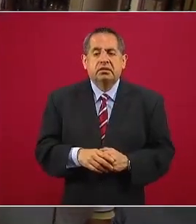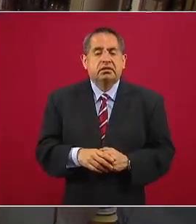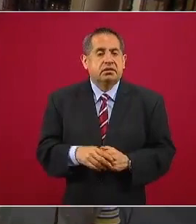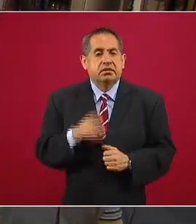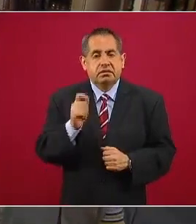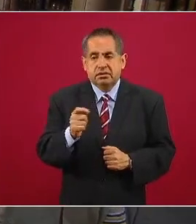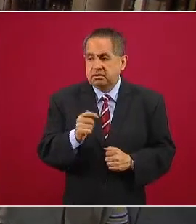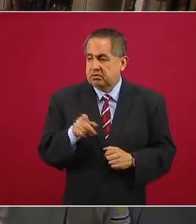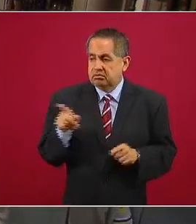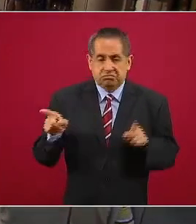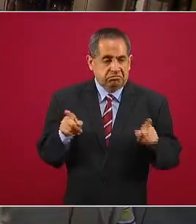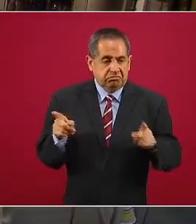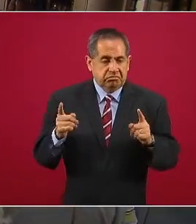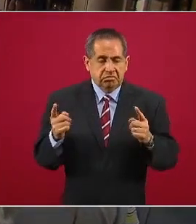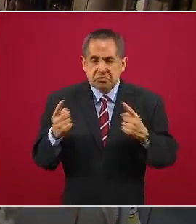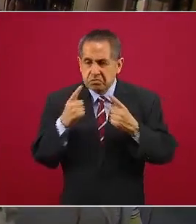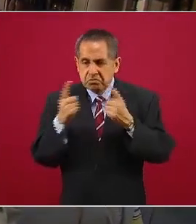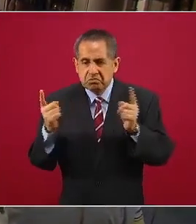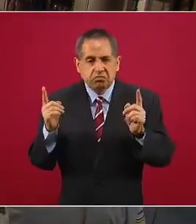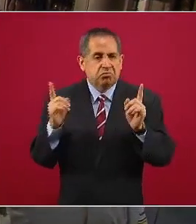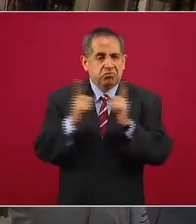la conciliación,